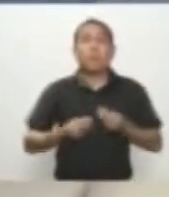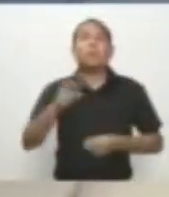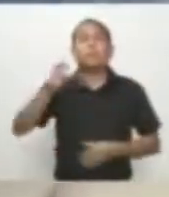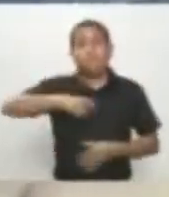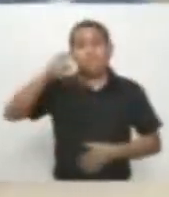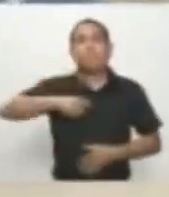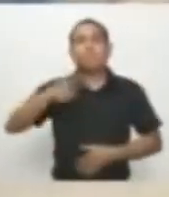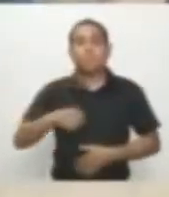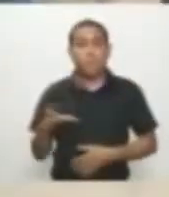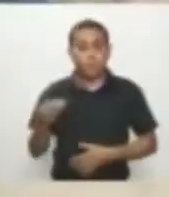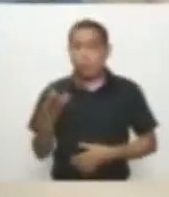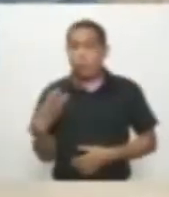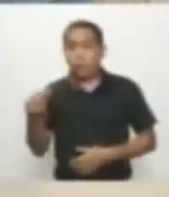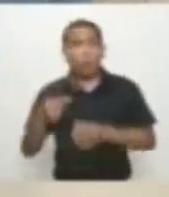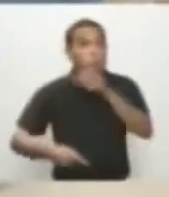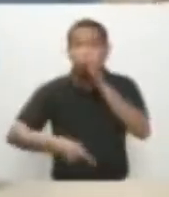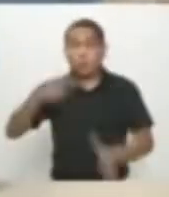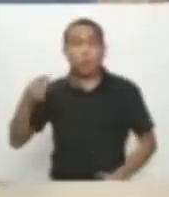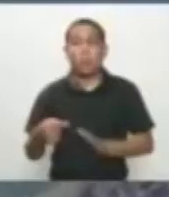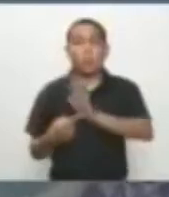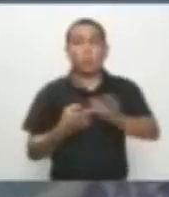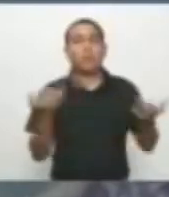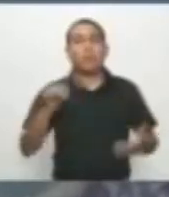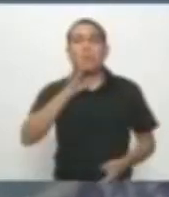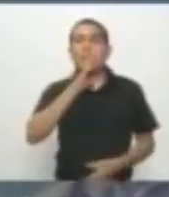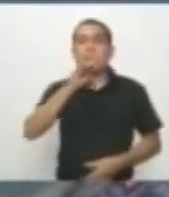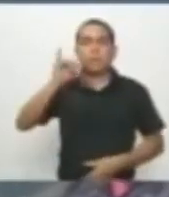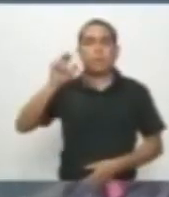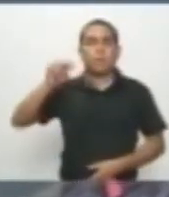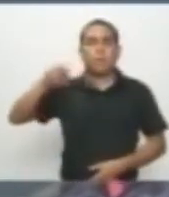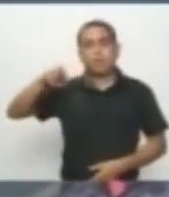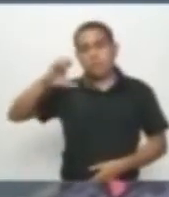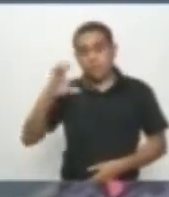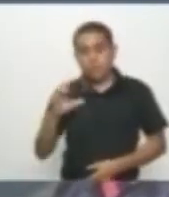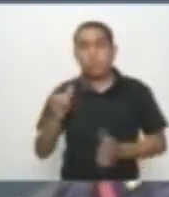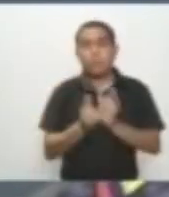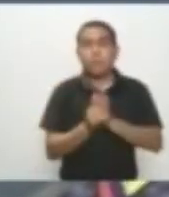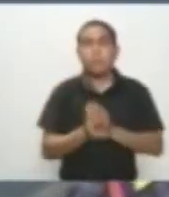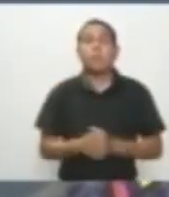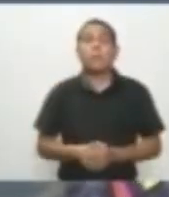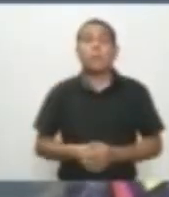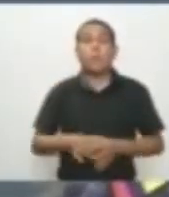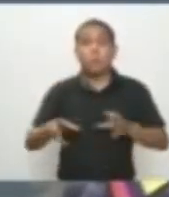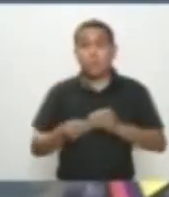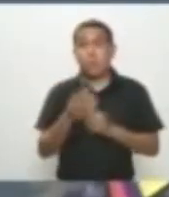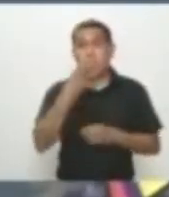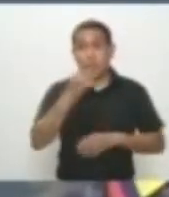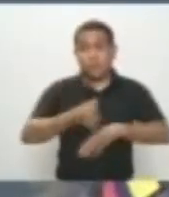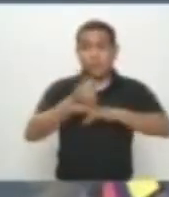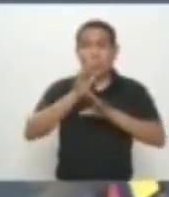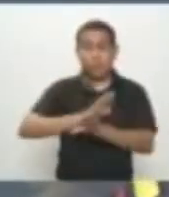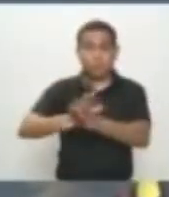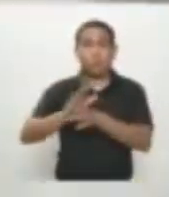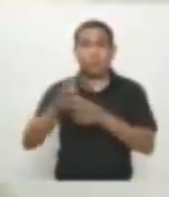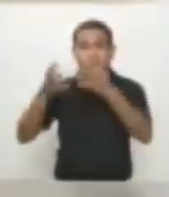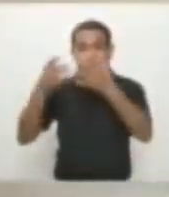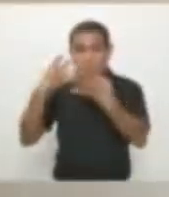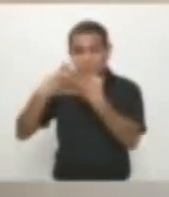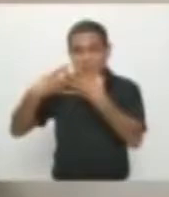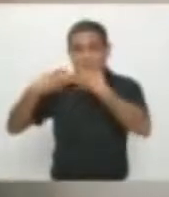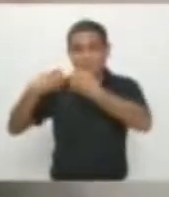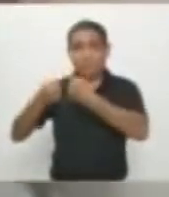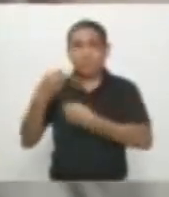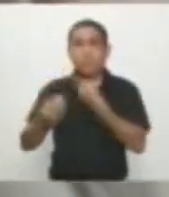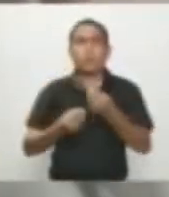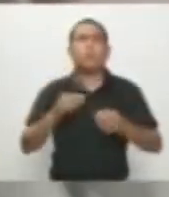del grupo de reacción inmediata del IMPEC. Milton Aníbal, miembro del sindicato del IMPEC, confirmó que esos enfrentamientos al interior